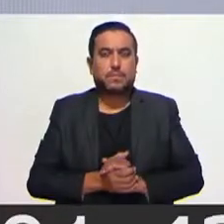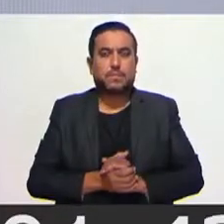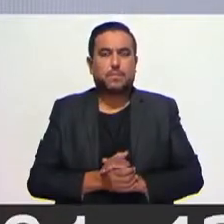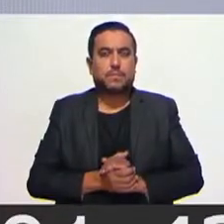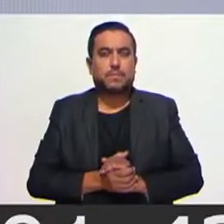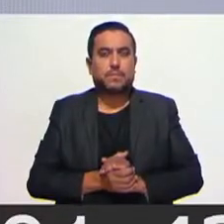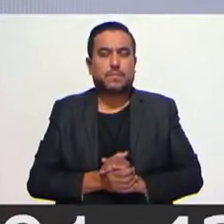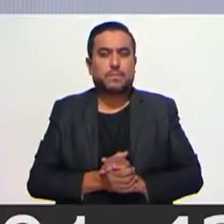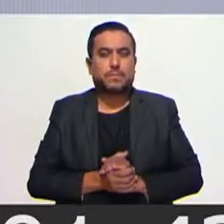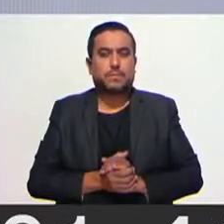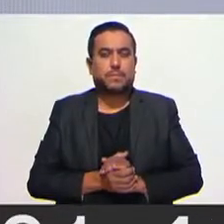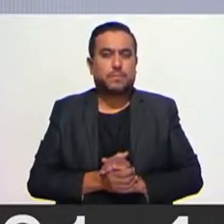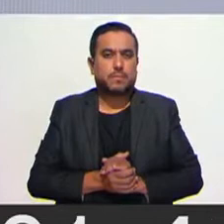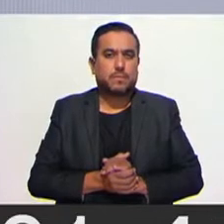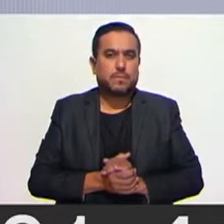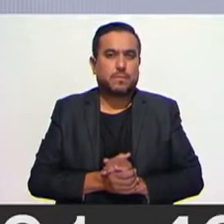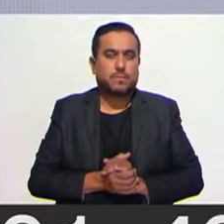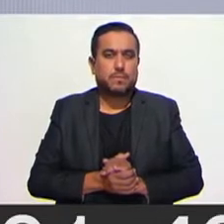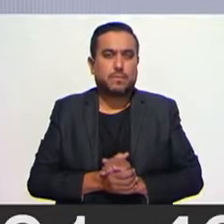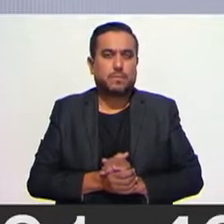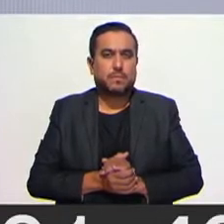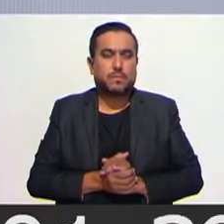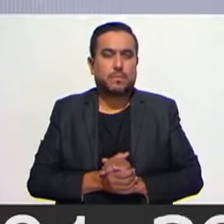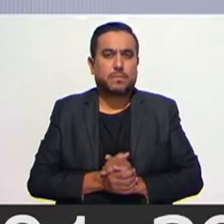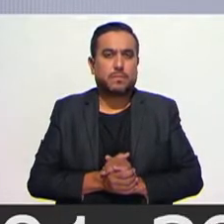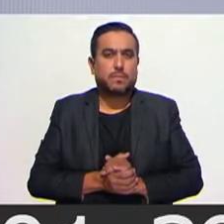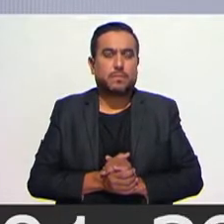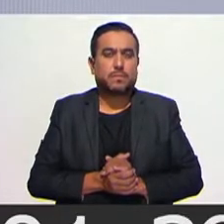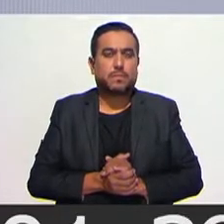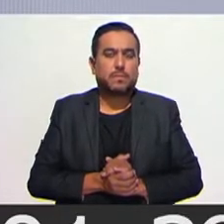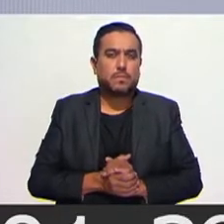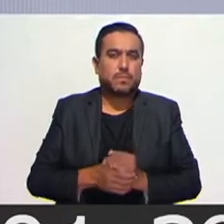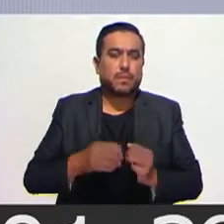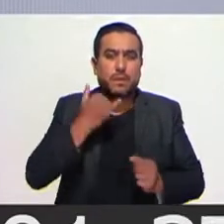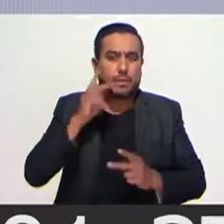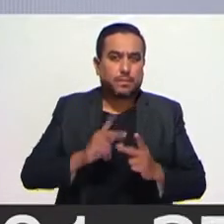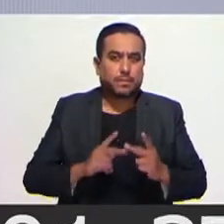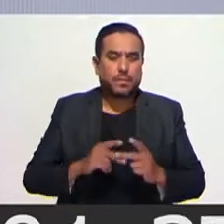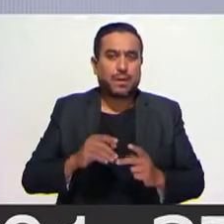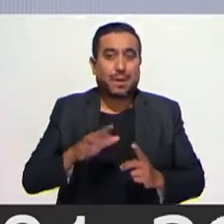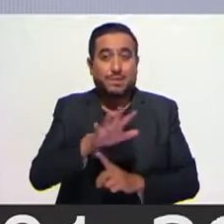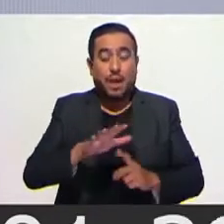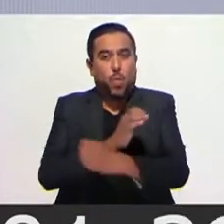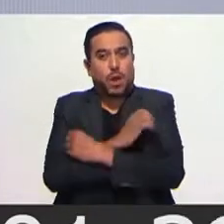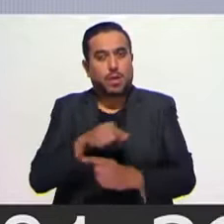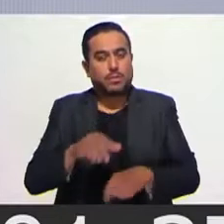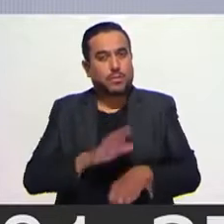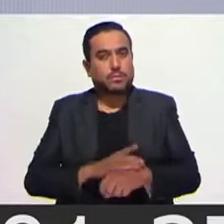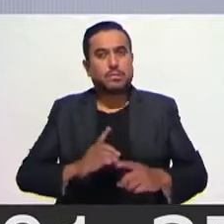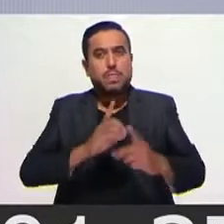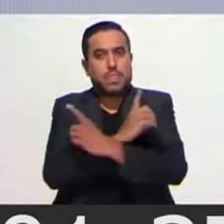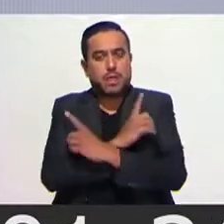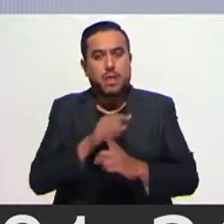familia, de los espacios escolares y los culturales. Los espacios educativos que sean dignos, porque